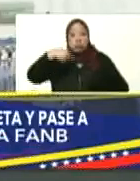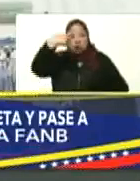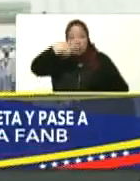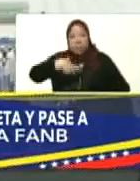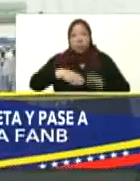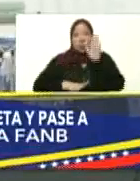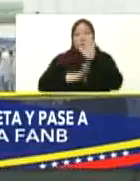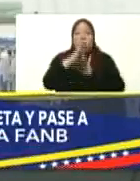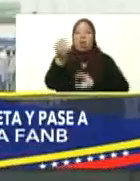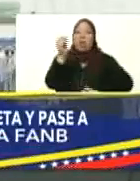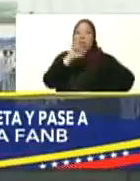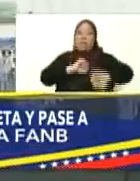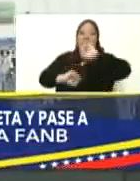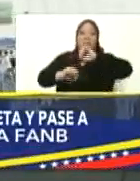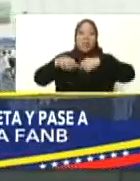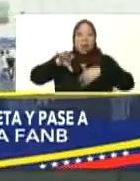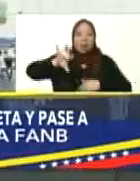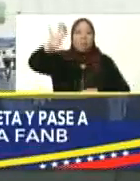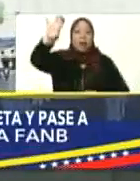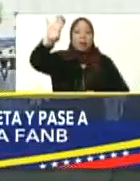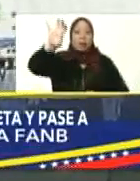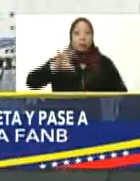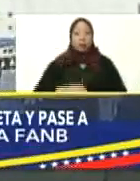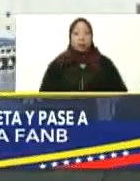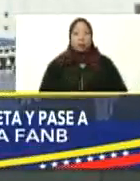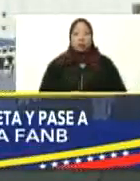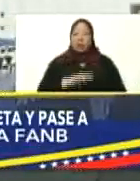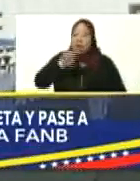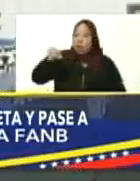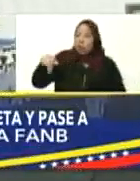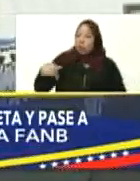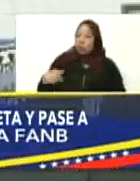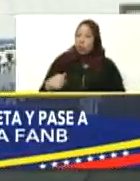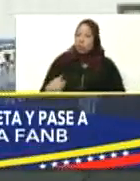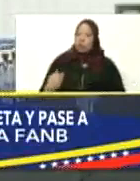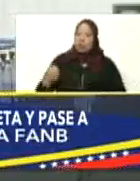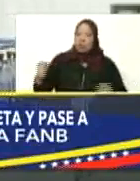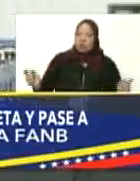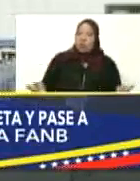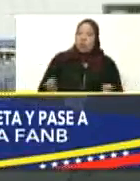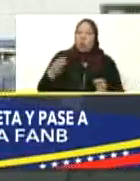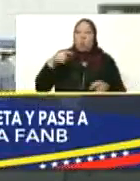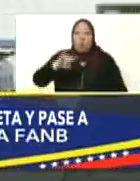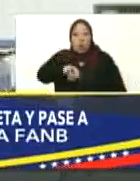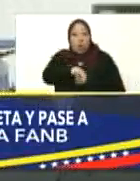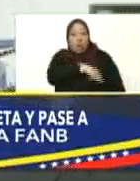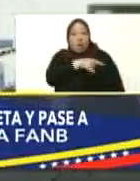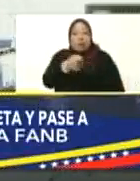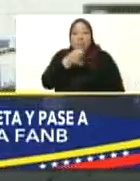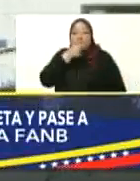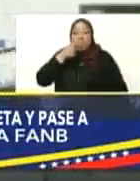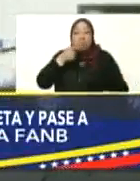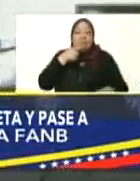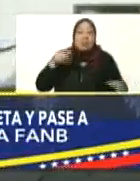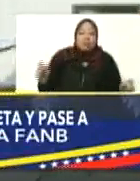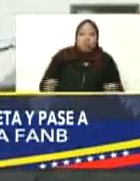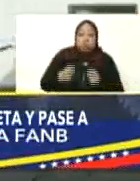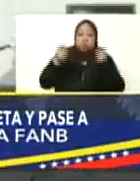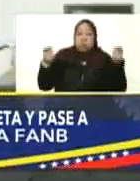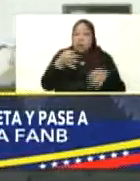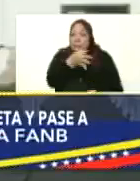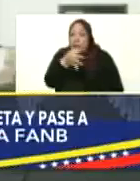defensa de la patria. Es nuestra prestigiosa y gloriosa Universidad Militar Bolivariana que